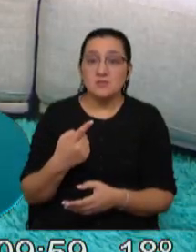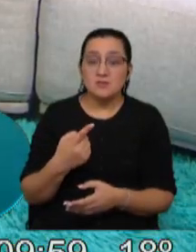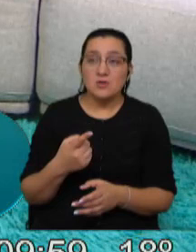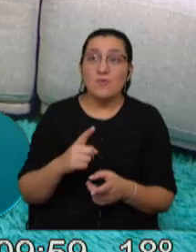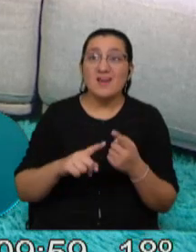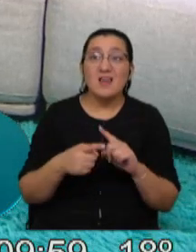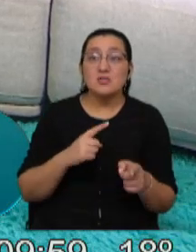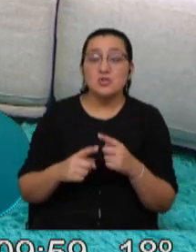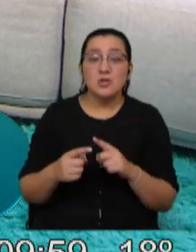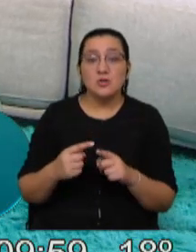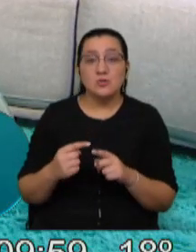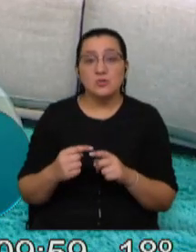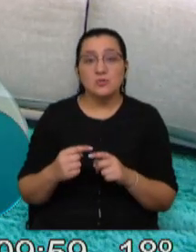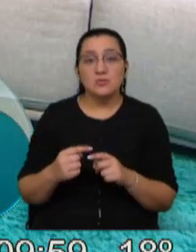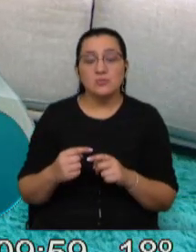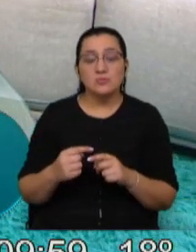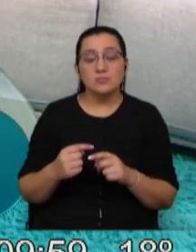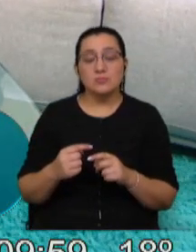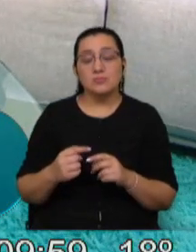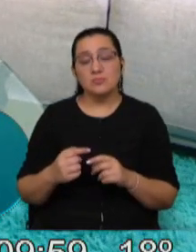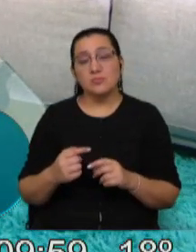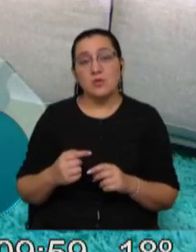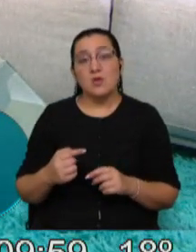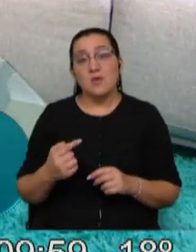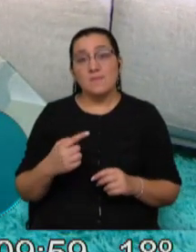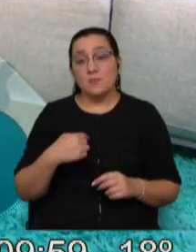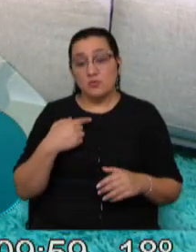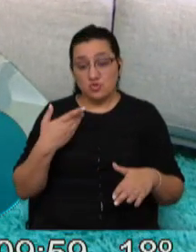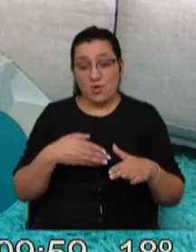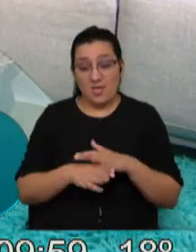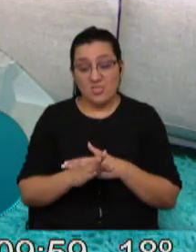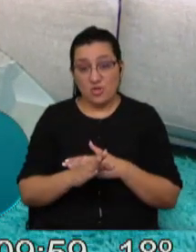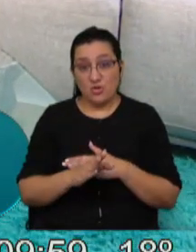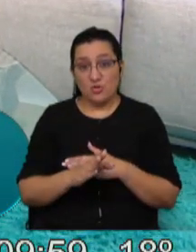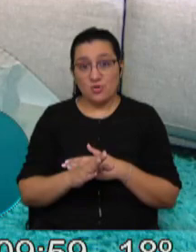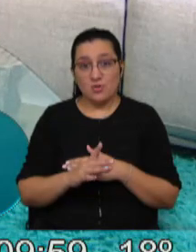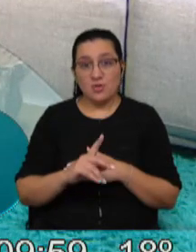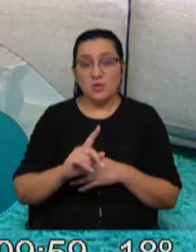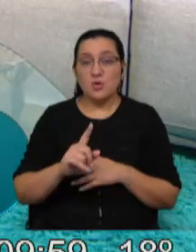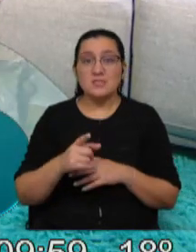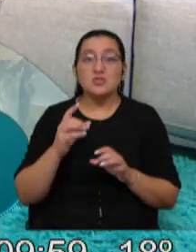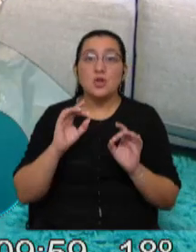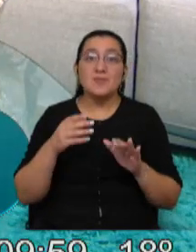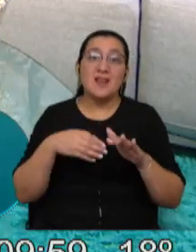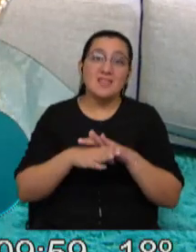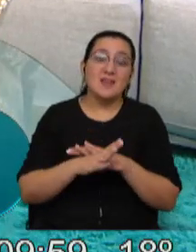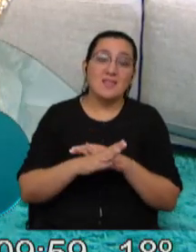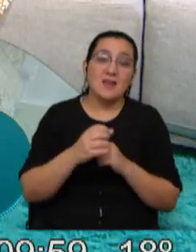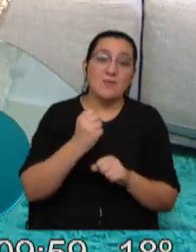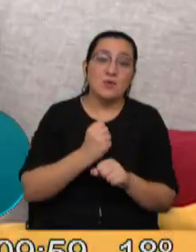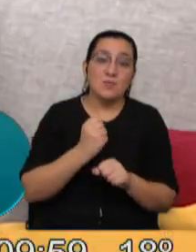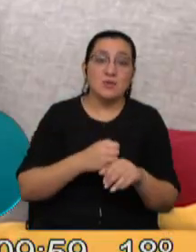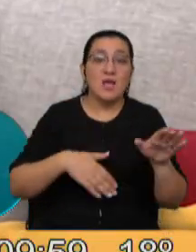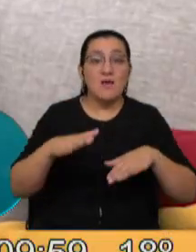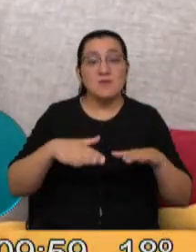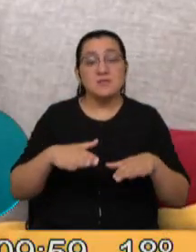no necesariamente, yo lo ayudo a asociarlo a que es mi entrada y no necesariamente mi entrada post-laboral y las otras no. Porque en realidad hay